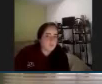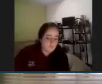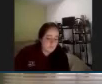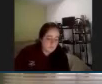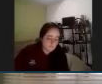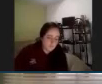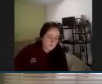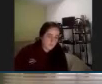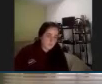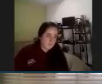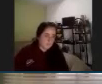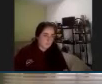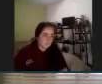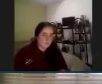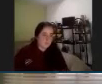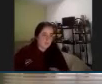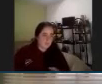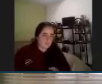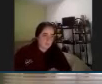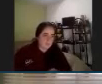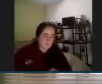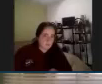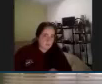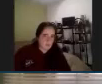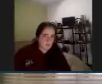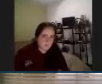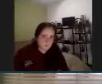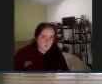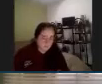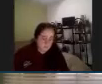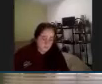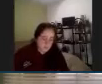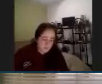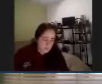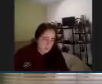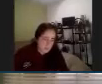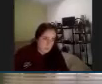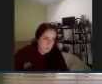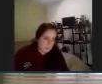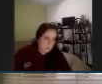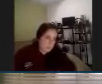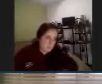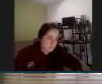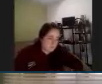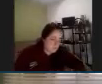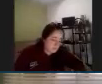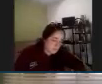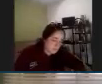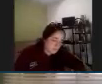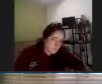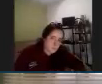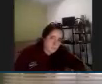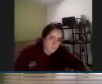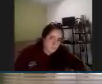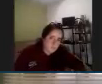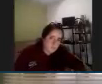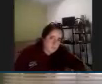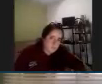a pedirle la intervención de ustedes. Ya luego de que hemos analizado el concepto de derecho registral y